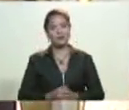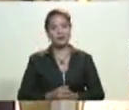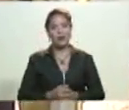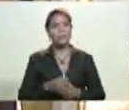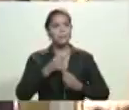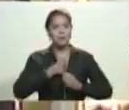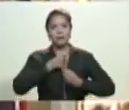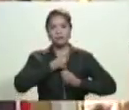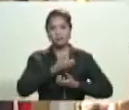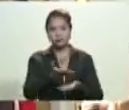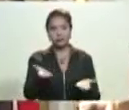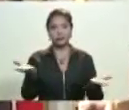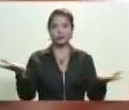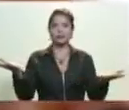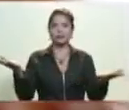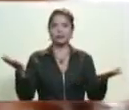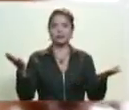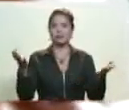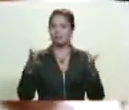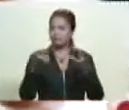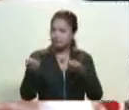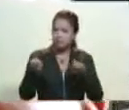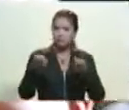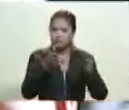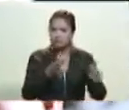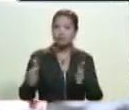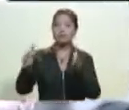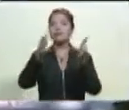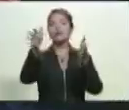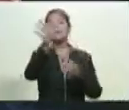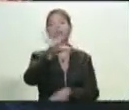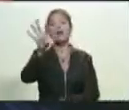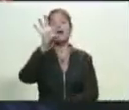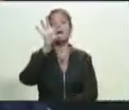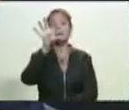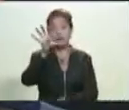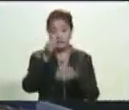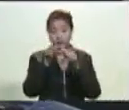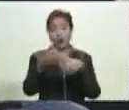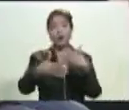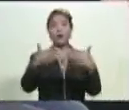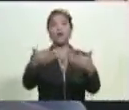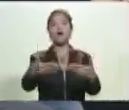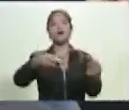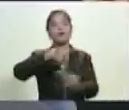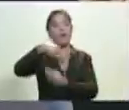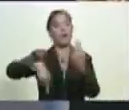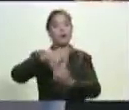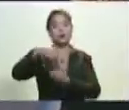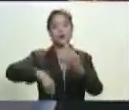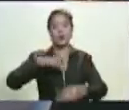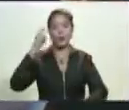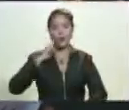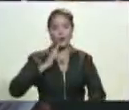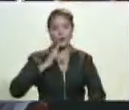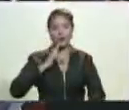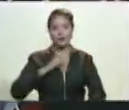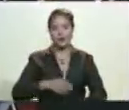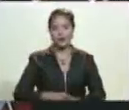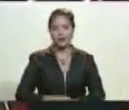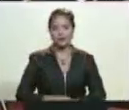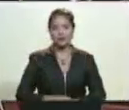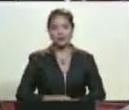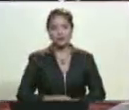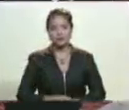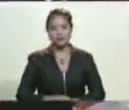para llevar las riendas de la patria, para conducir la revolución bolivariana a